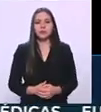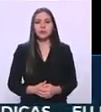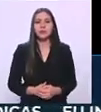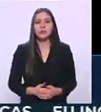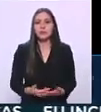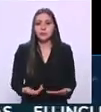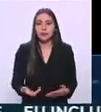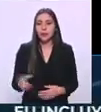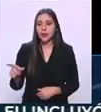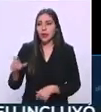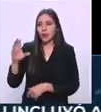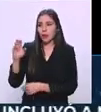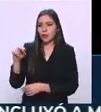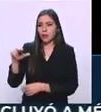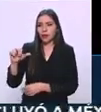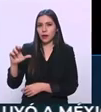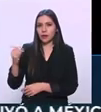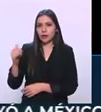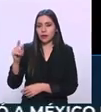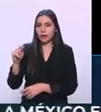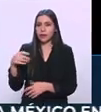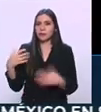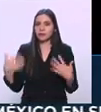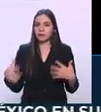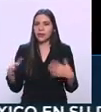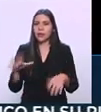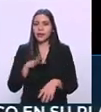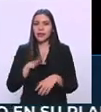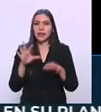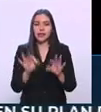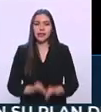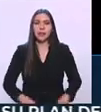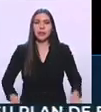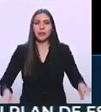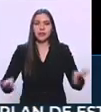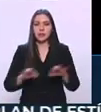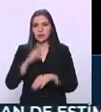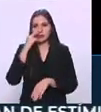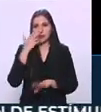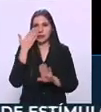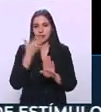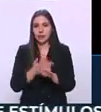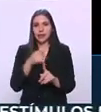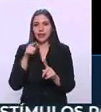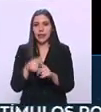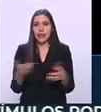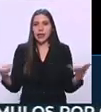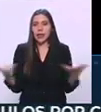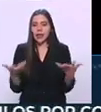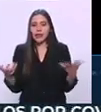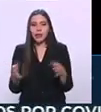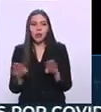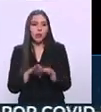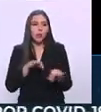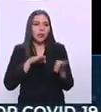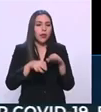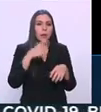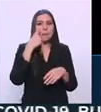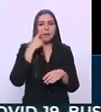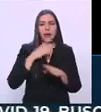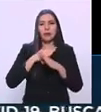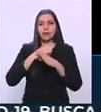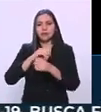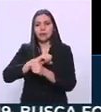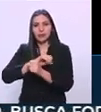un rol muy fundamental en el desarrollo de capacidades para enfrentar la pandemia, pero justamente